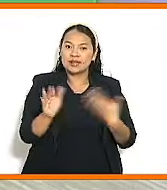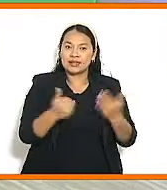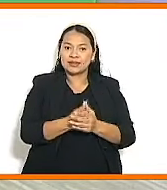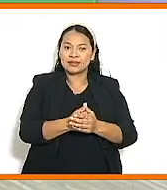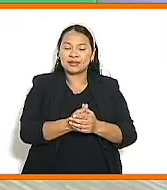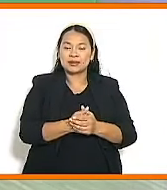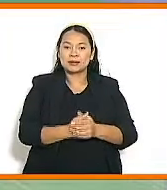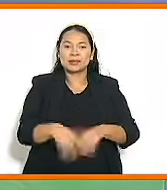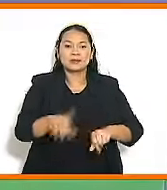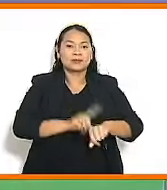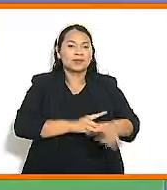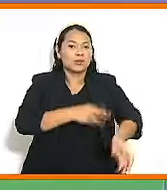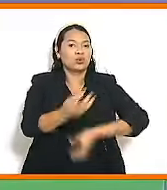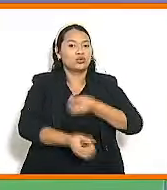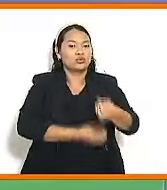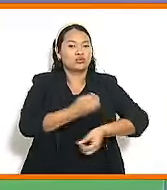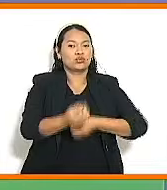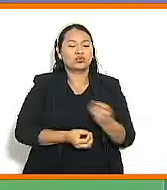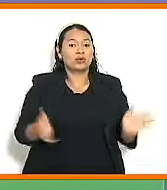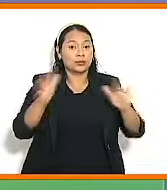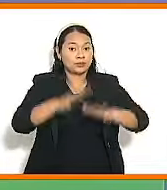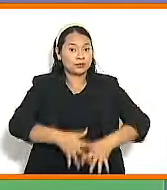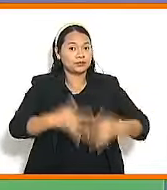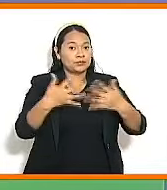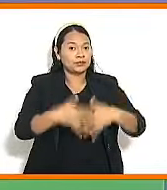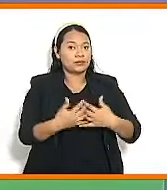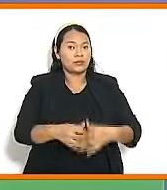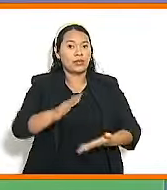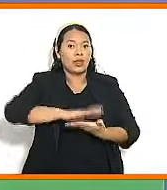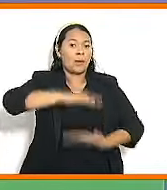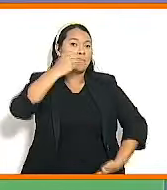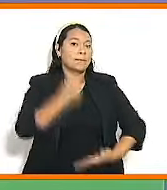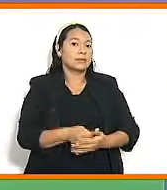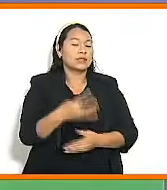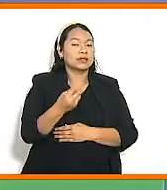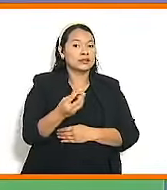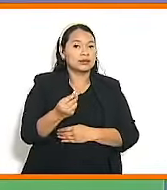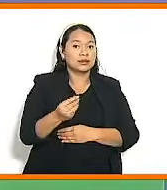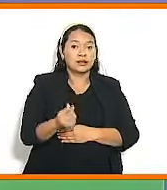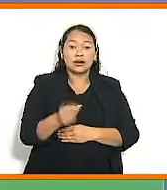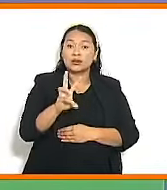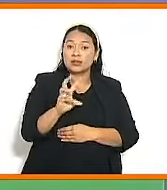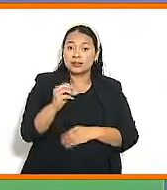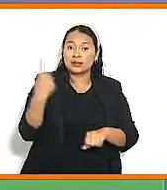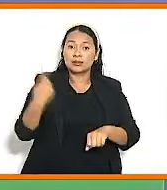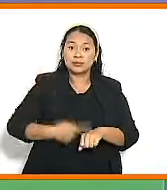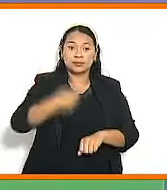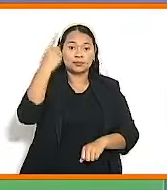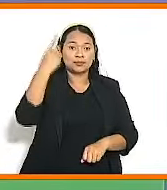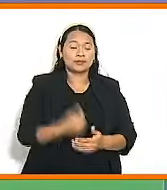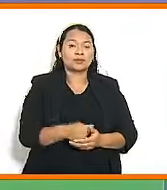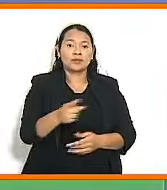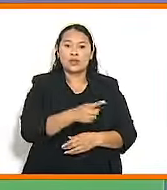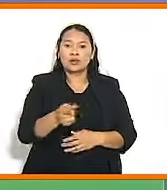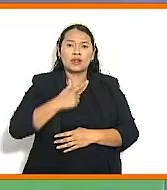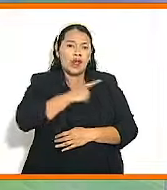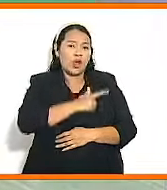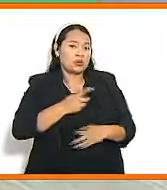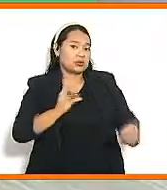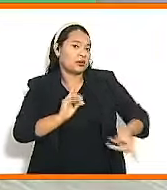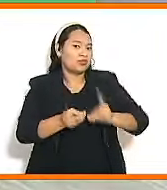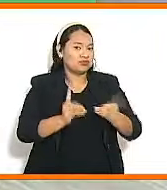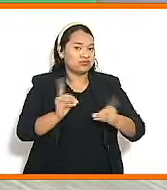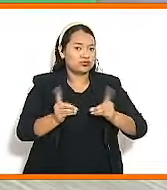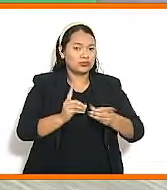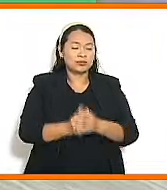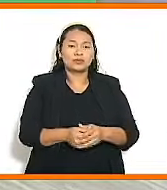a incorporar nuestras esferas al juego y multiplicar 60 veces tu inversión. Querido jugador, eres amante de los deportes, te